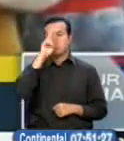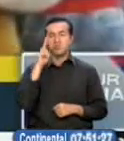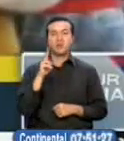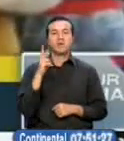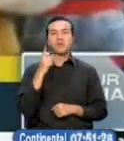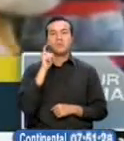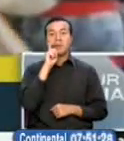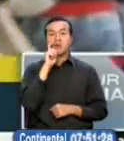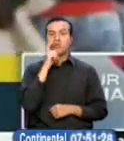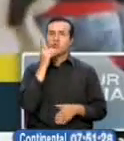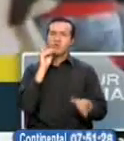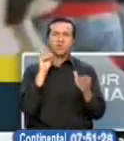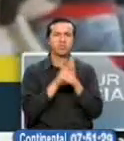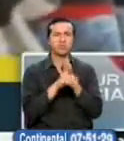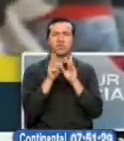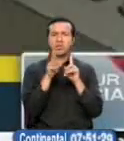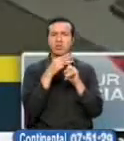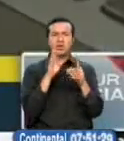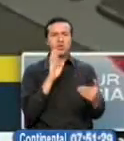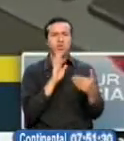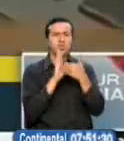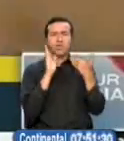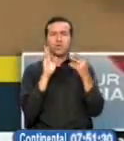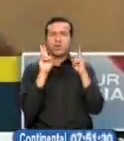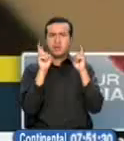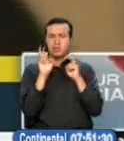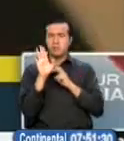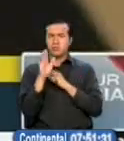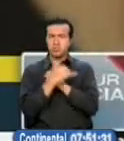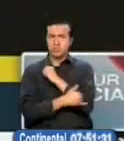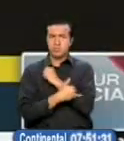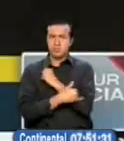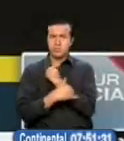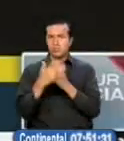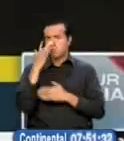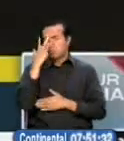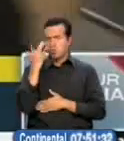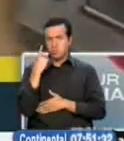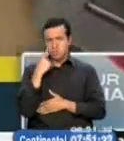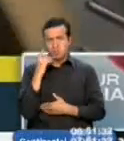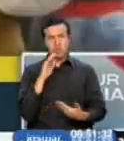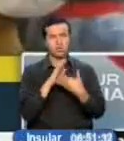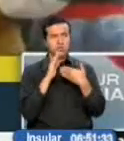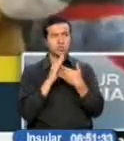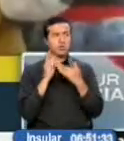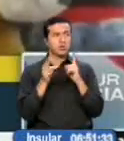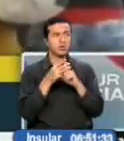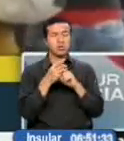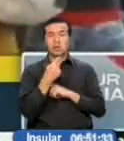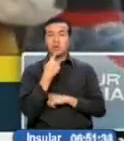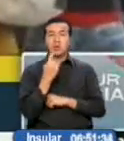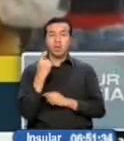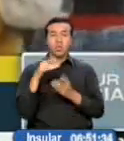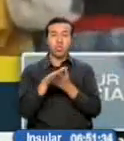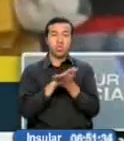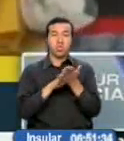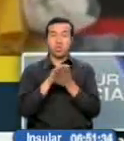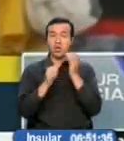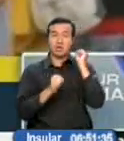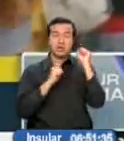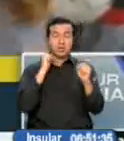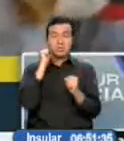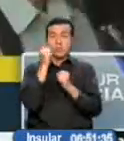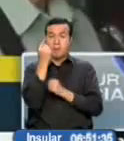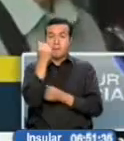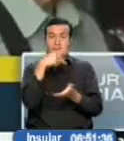Maduro, denunció un ataque cibernético contra el sistema financiero de su país. Esto ante la afectación por Internet que provocó colapso y desesperación en